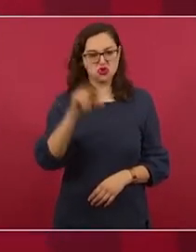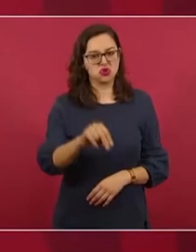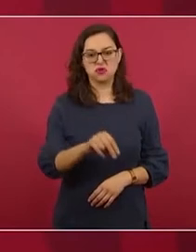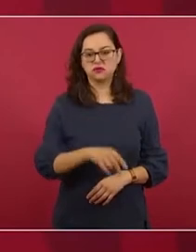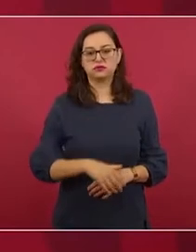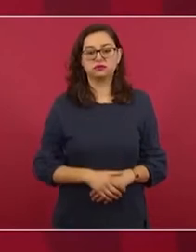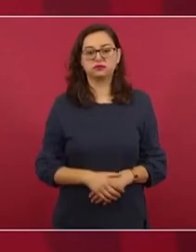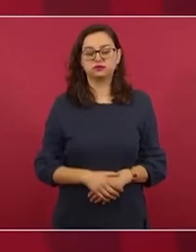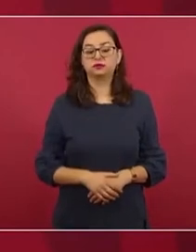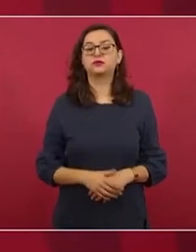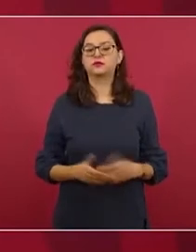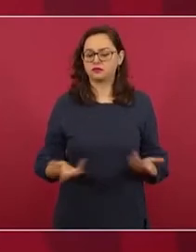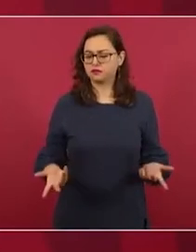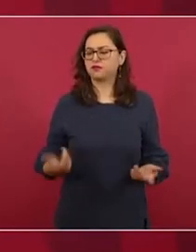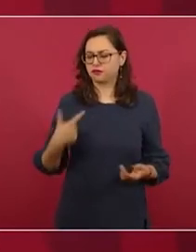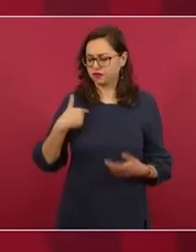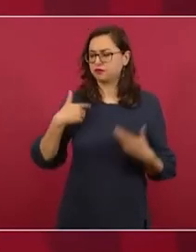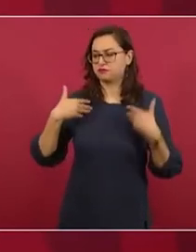olvido no,